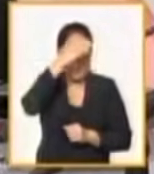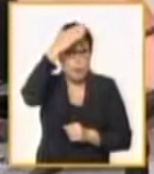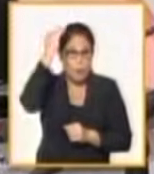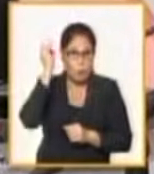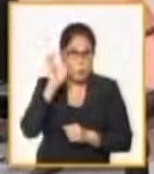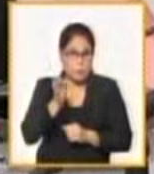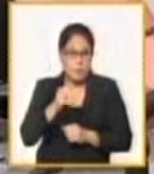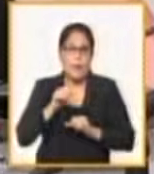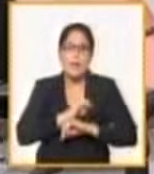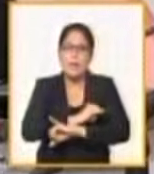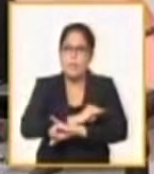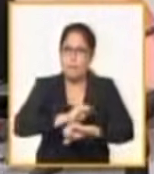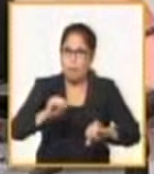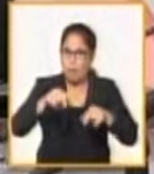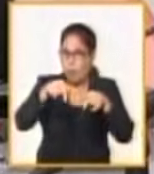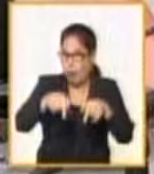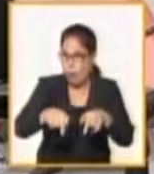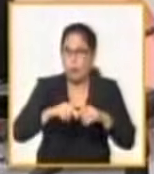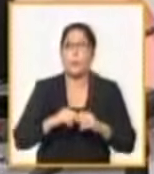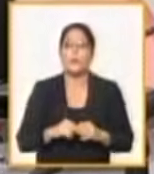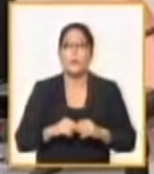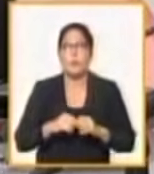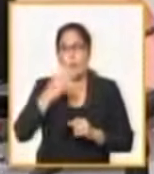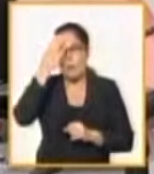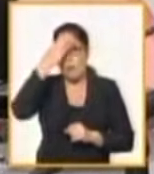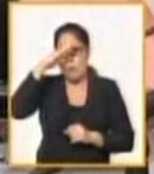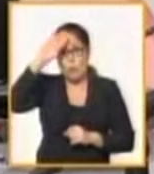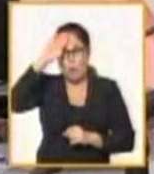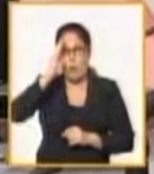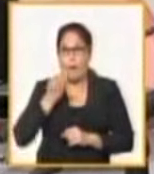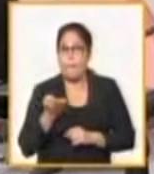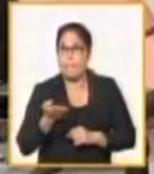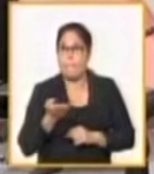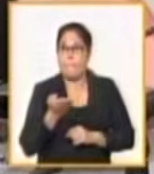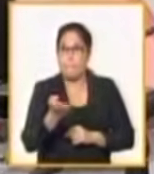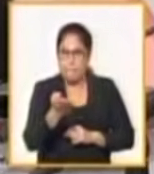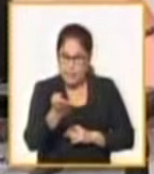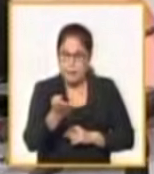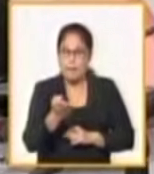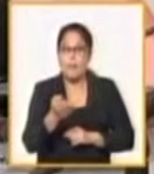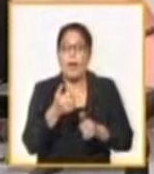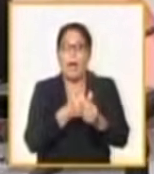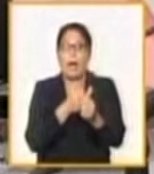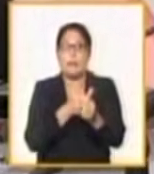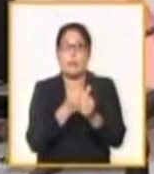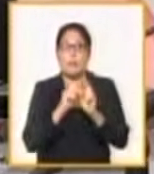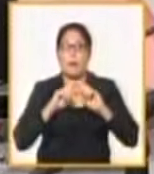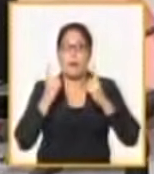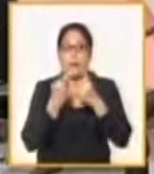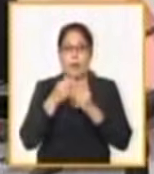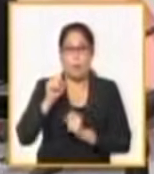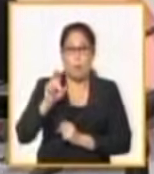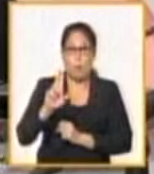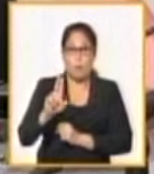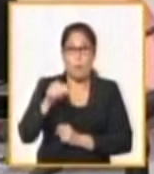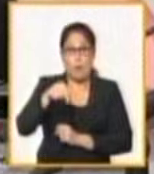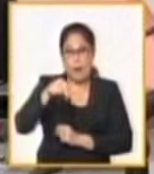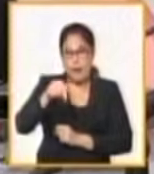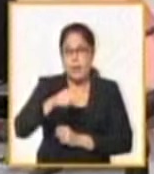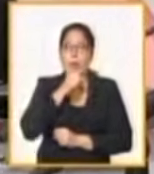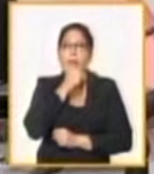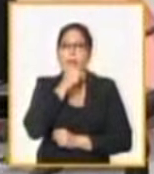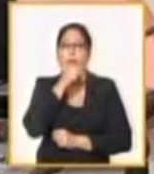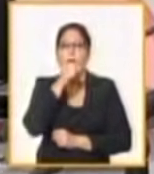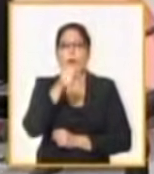Parrilla dio a conocer en la jornada de hoy que Cuba ha solicitado una sesión de la Asamblea General de la ONU para denunciar